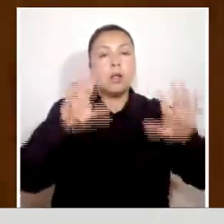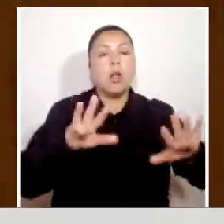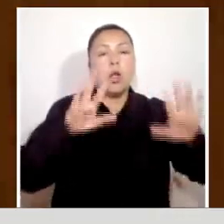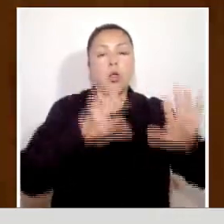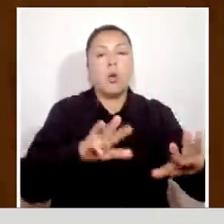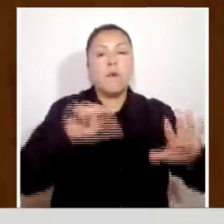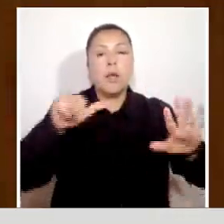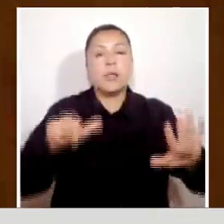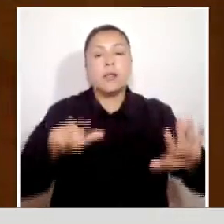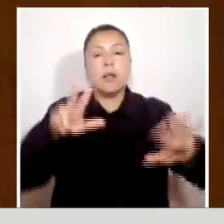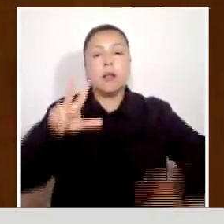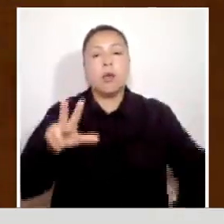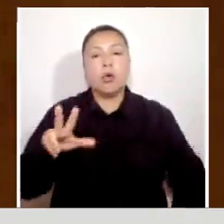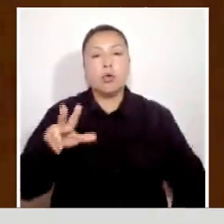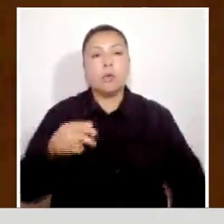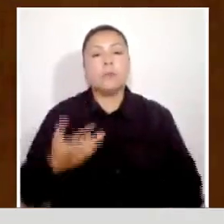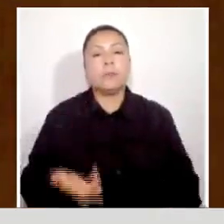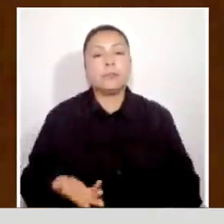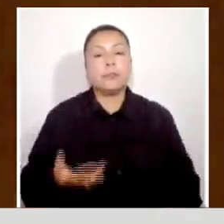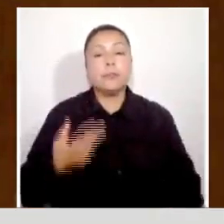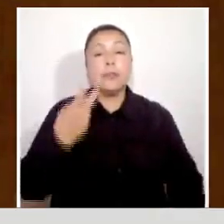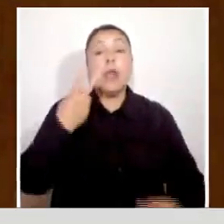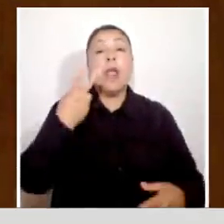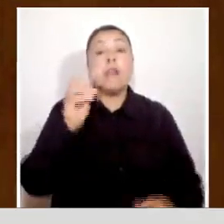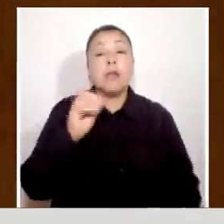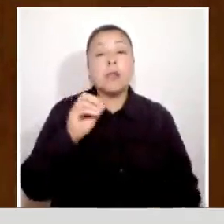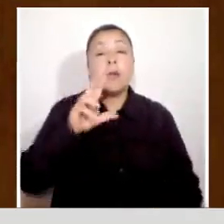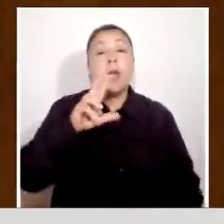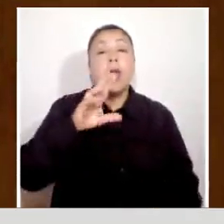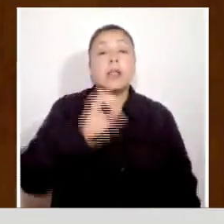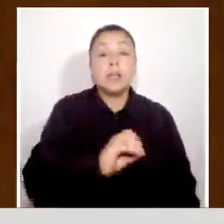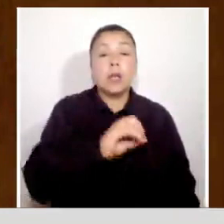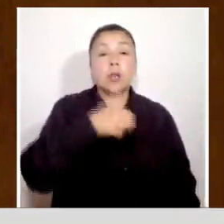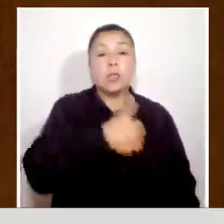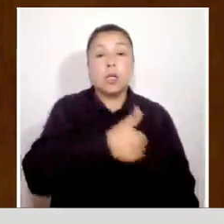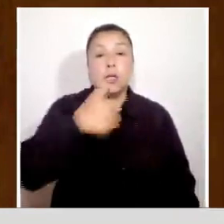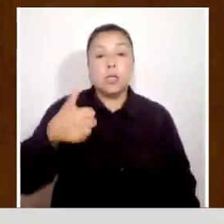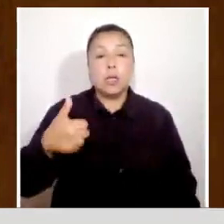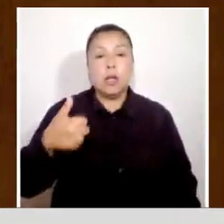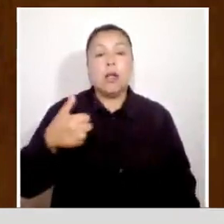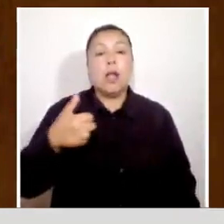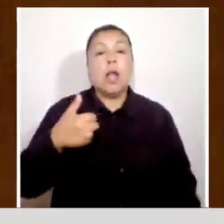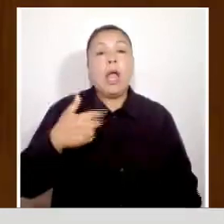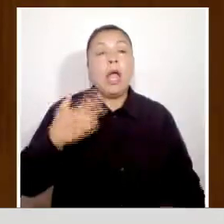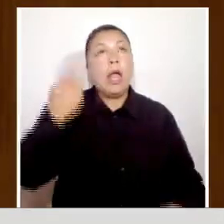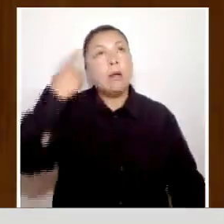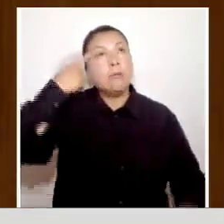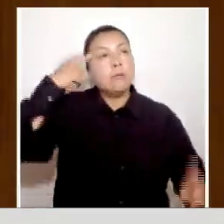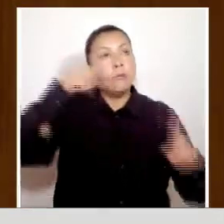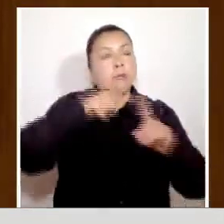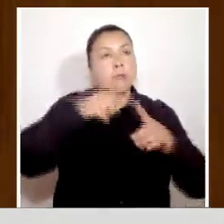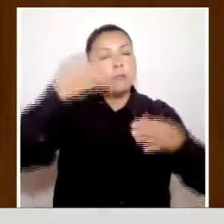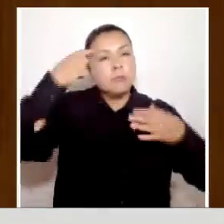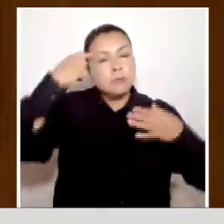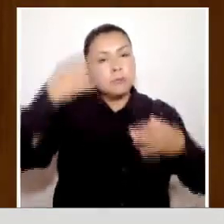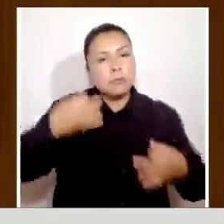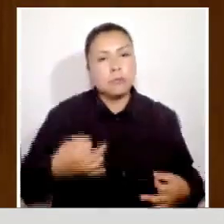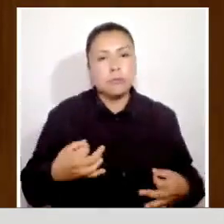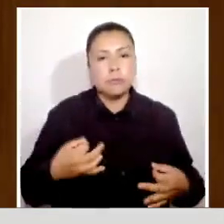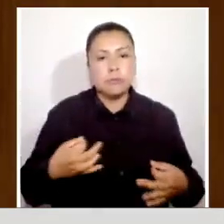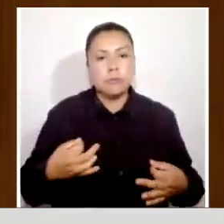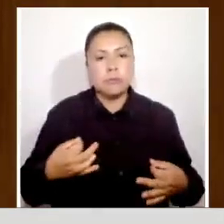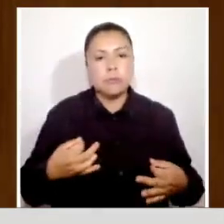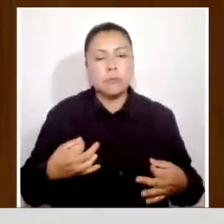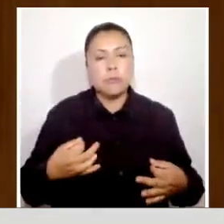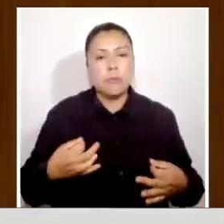19968 y 20066 en el sentido de considerar el síndrome